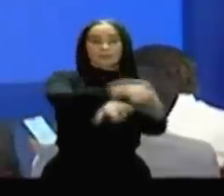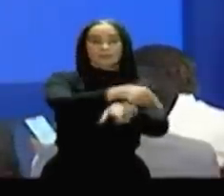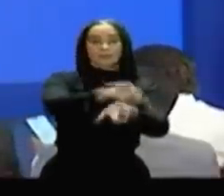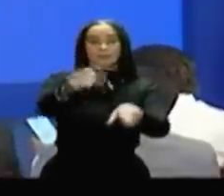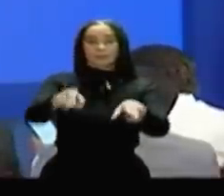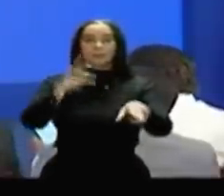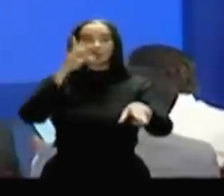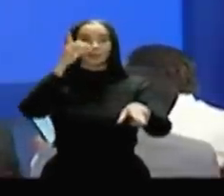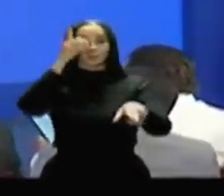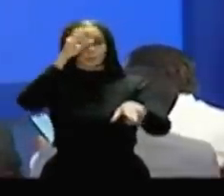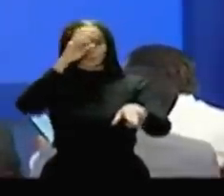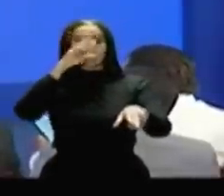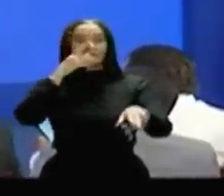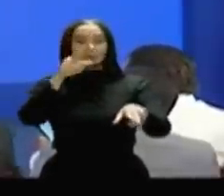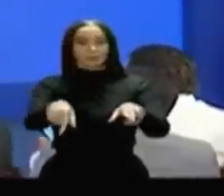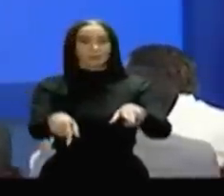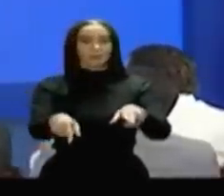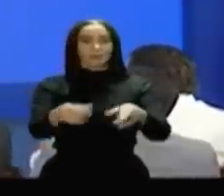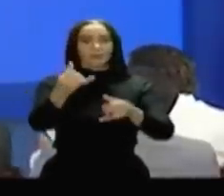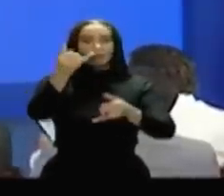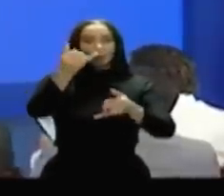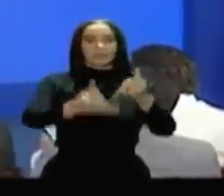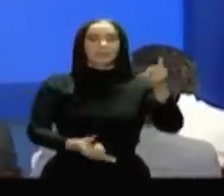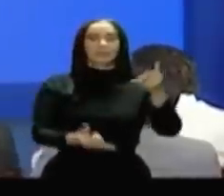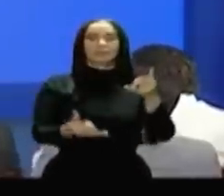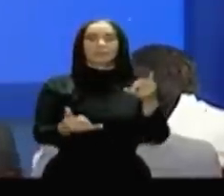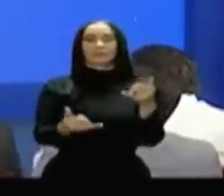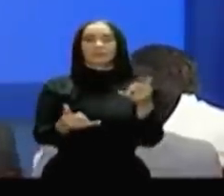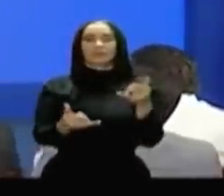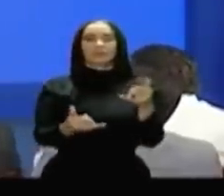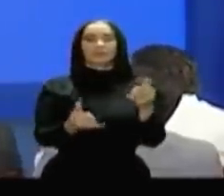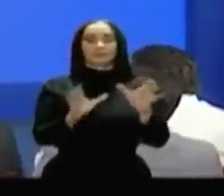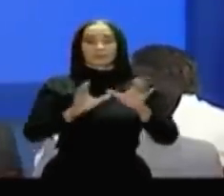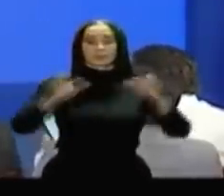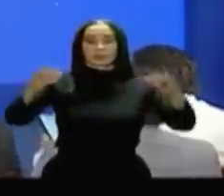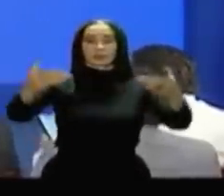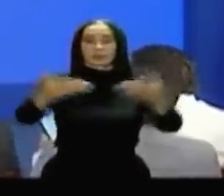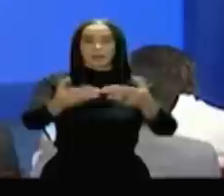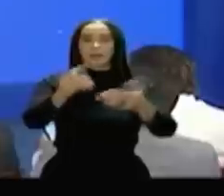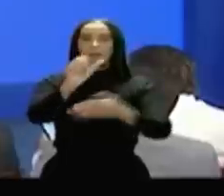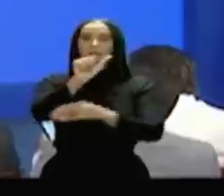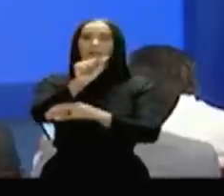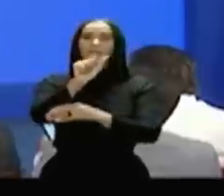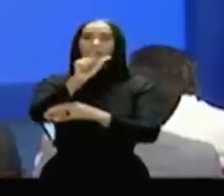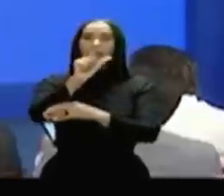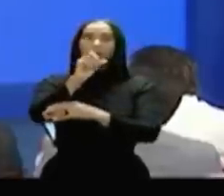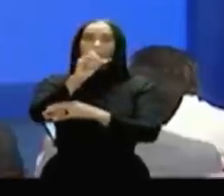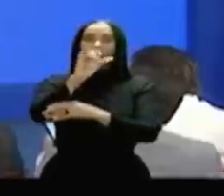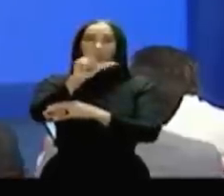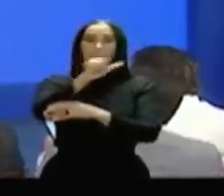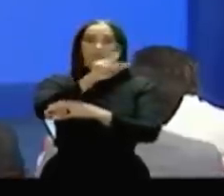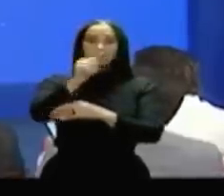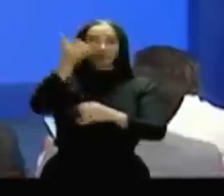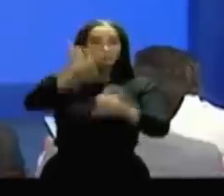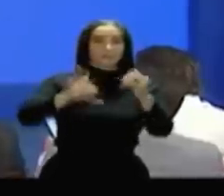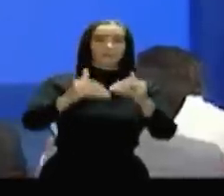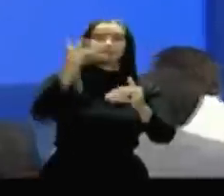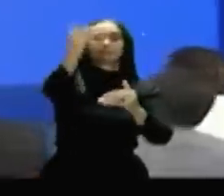del río Masacre. Entonces, hay un debate pleno por el río, pero el río no se salva con canales. No le vamos a